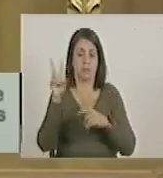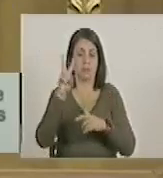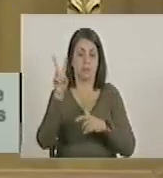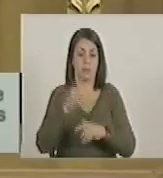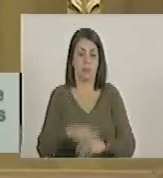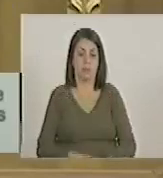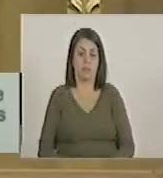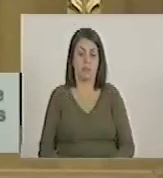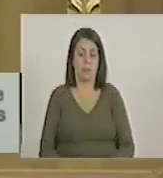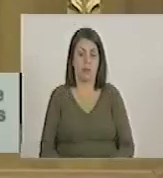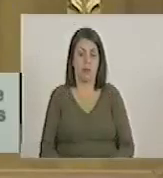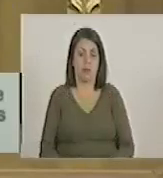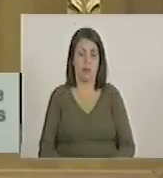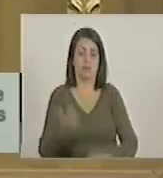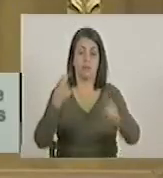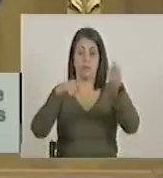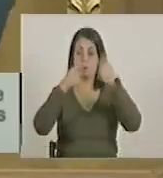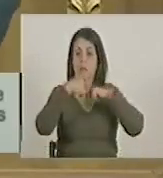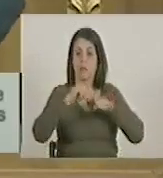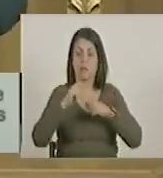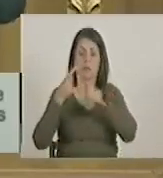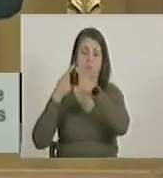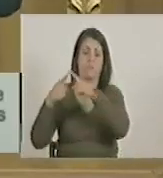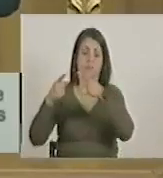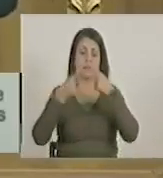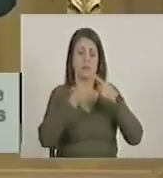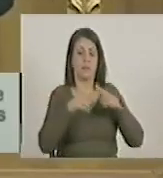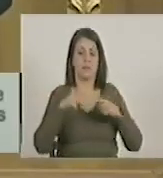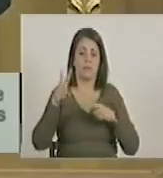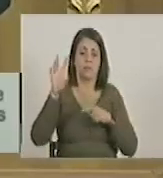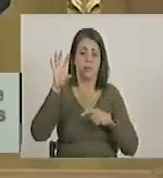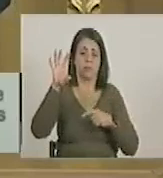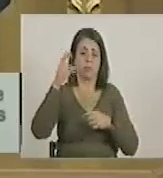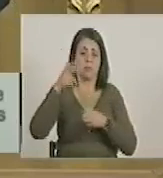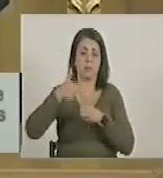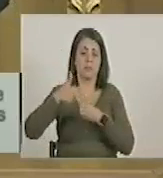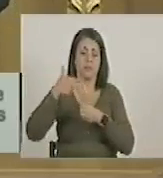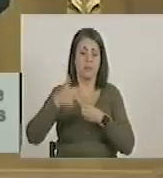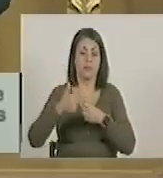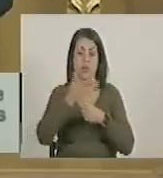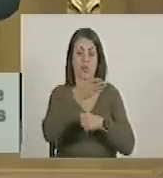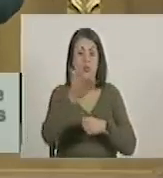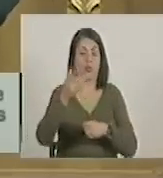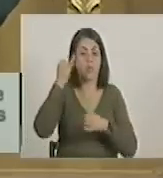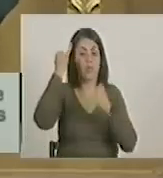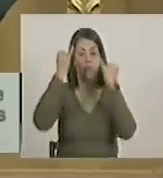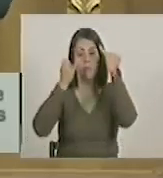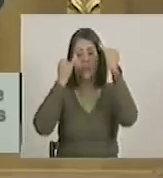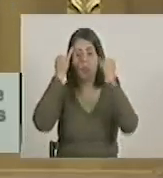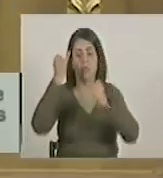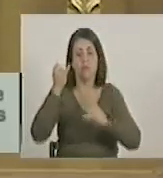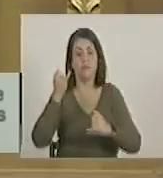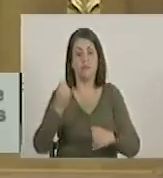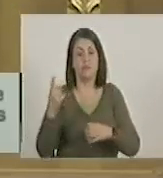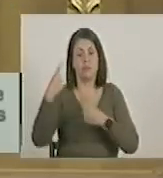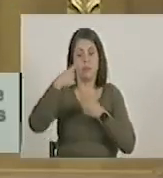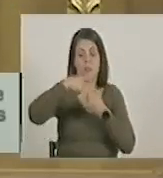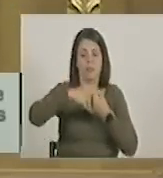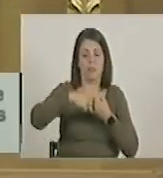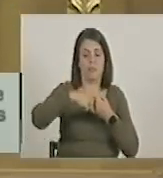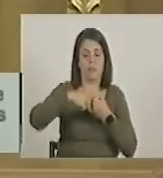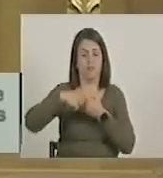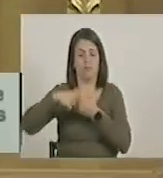Venezuela con exportaciones distintas al petróleo. Para que ustedes tengan una idea, la